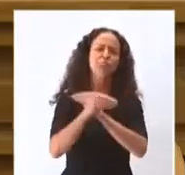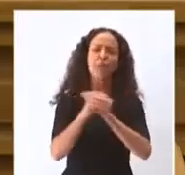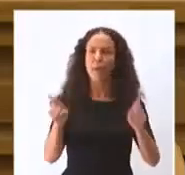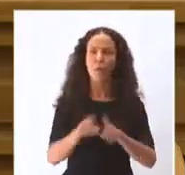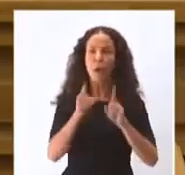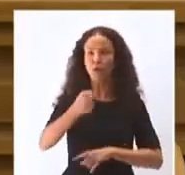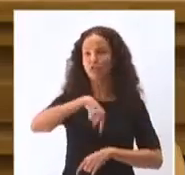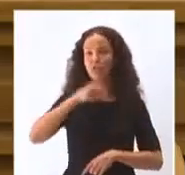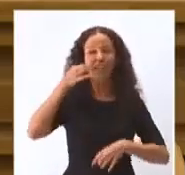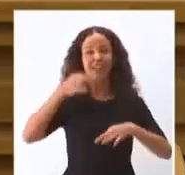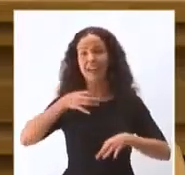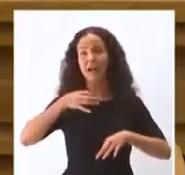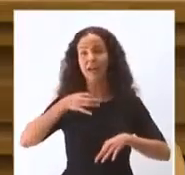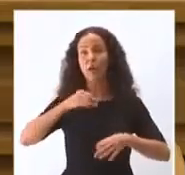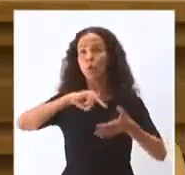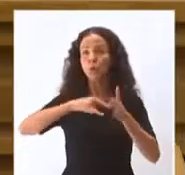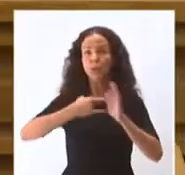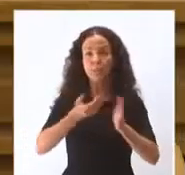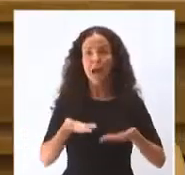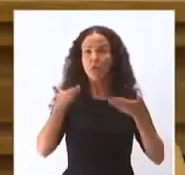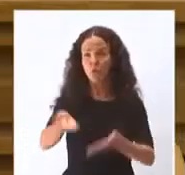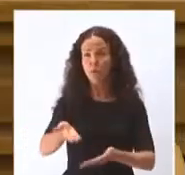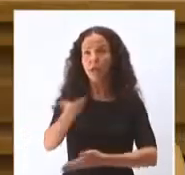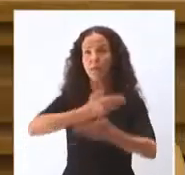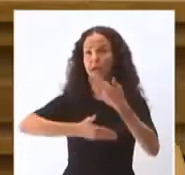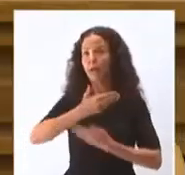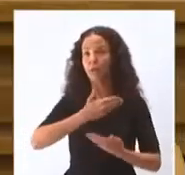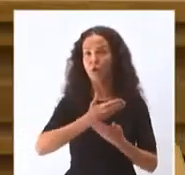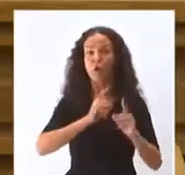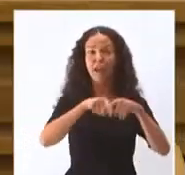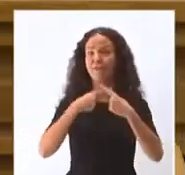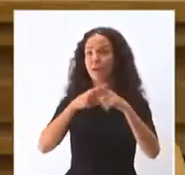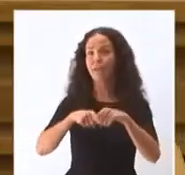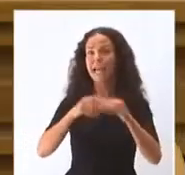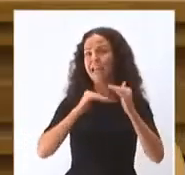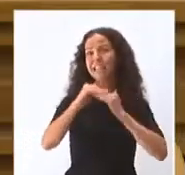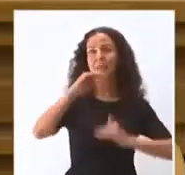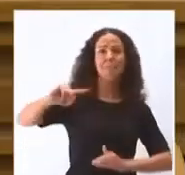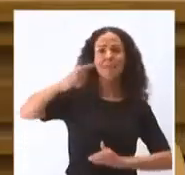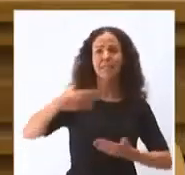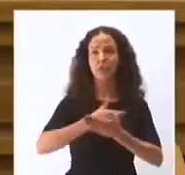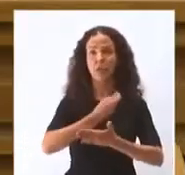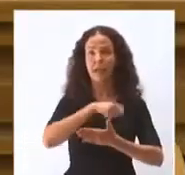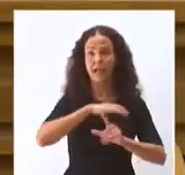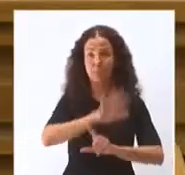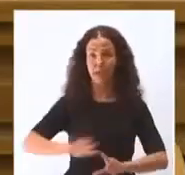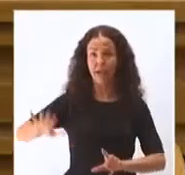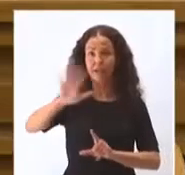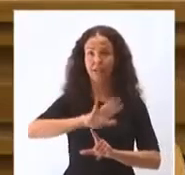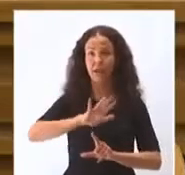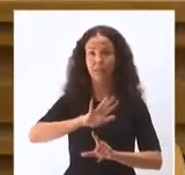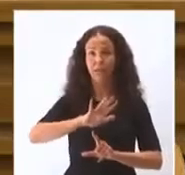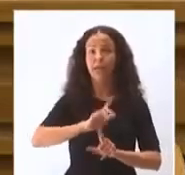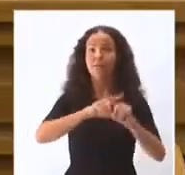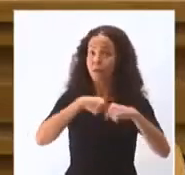tenemos uno de los sistemas de ayuda y de cooperación con el conjunto de las familias más estables de españa también de las que se entienden ahora por familias